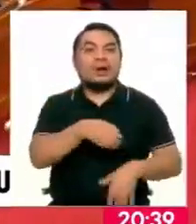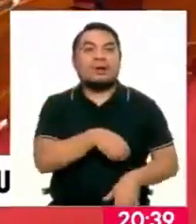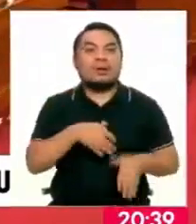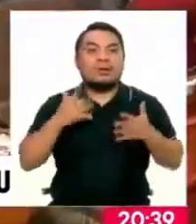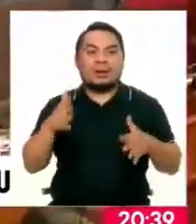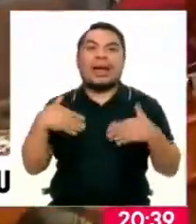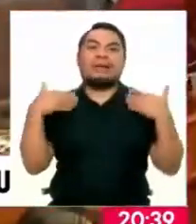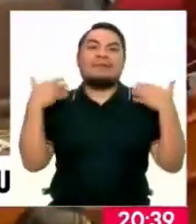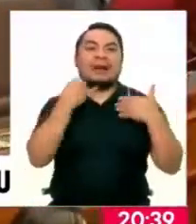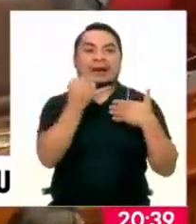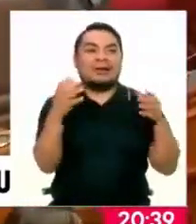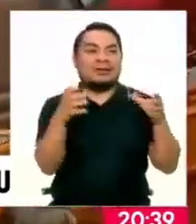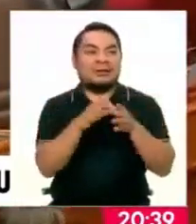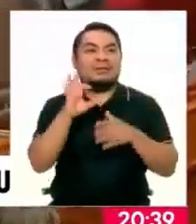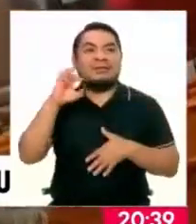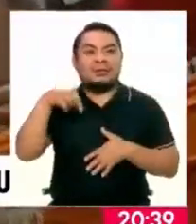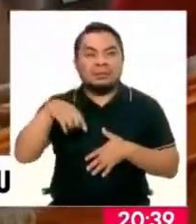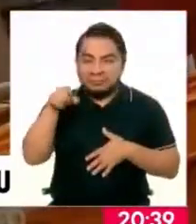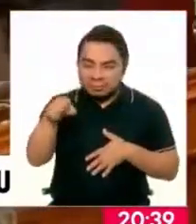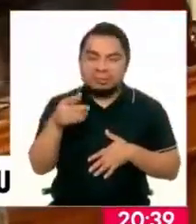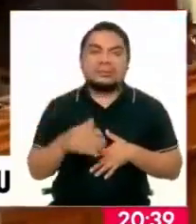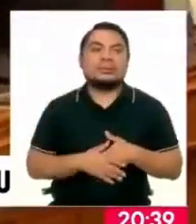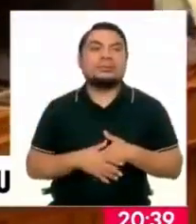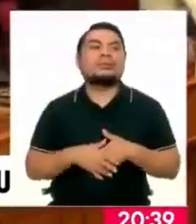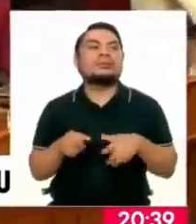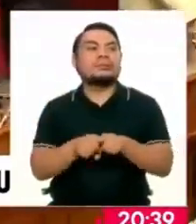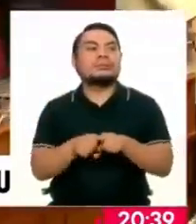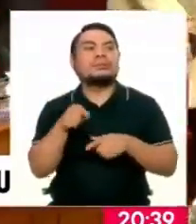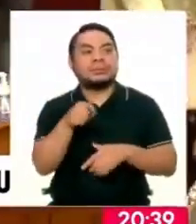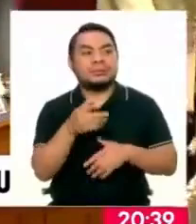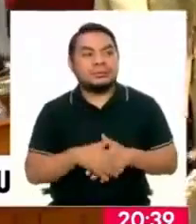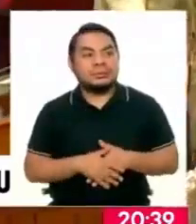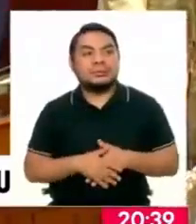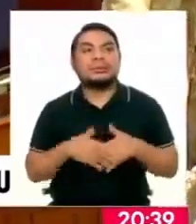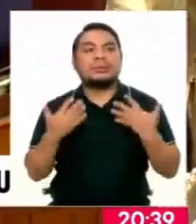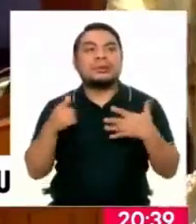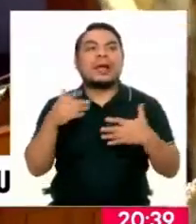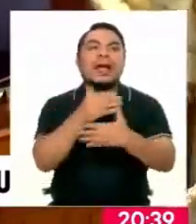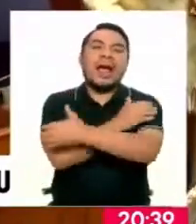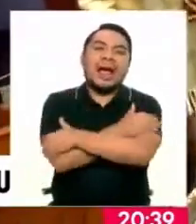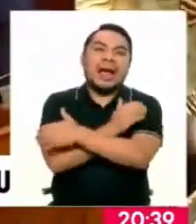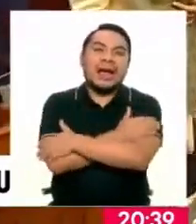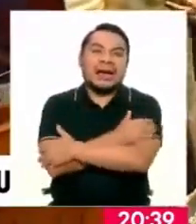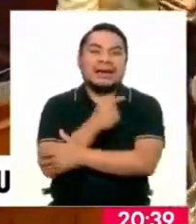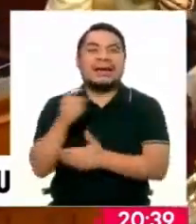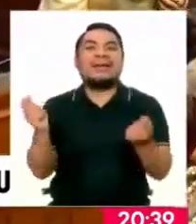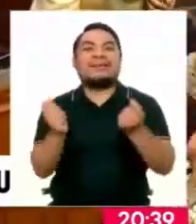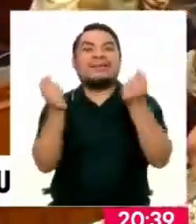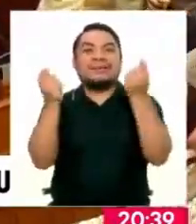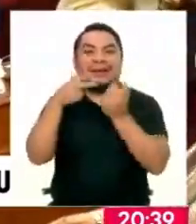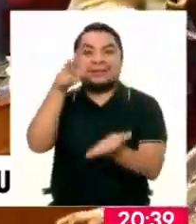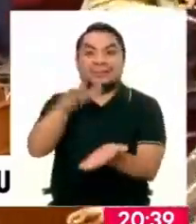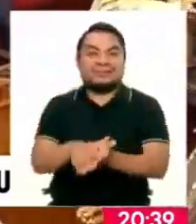congresistas de la bancada de Fuerza Popular se abrazan y se